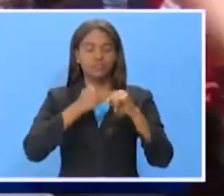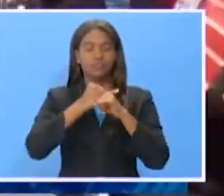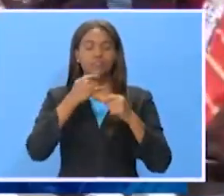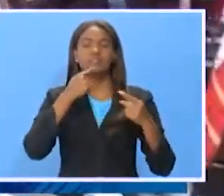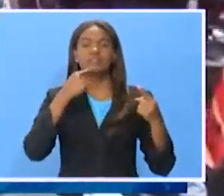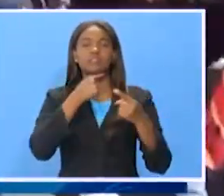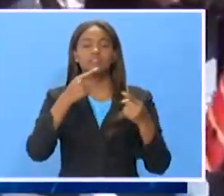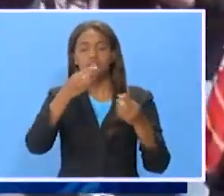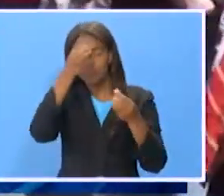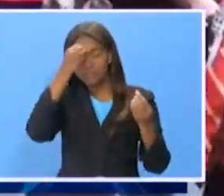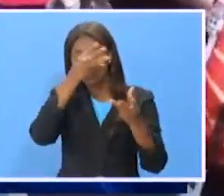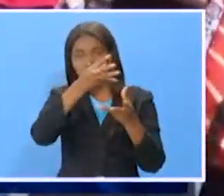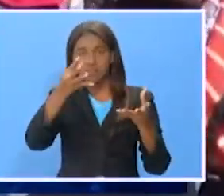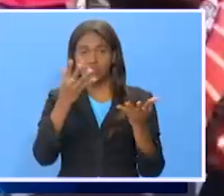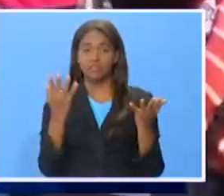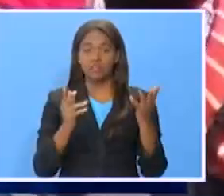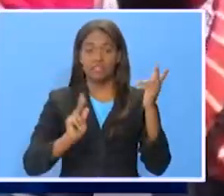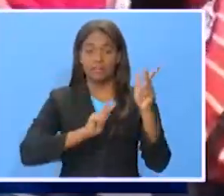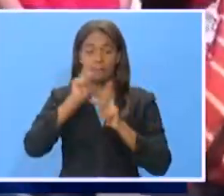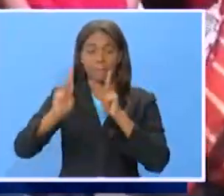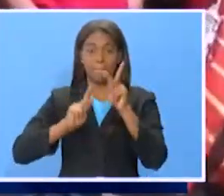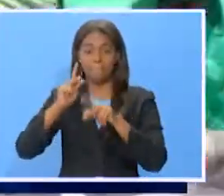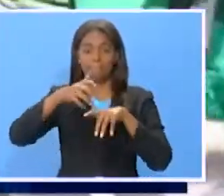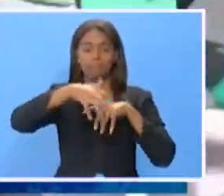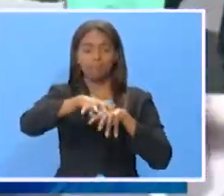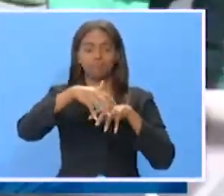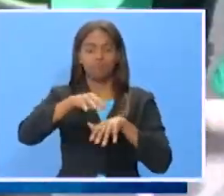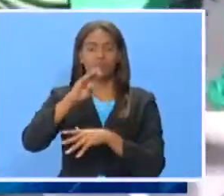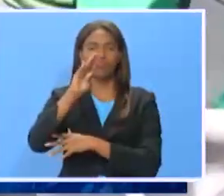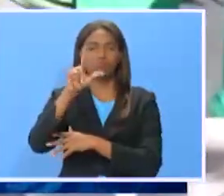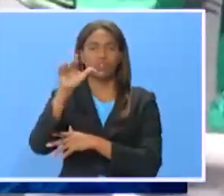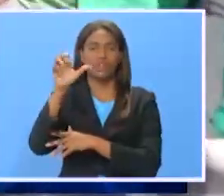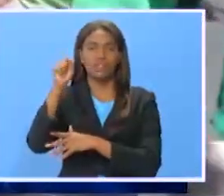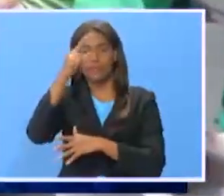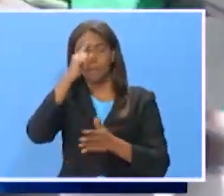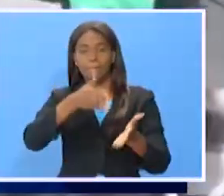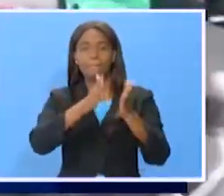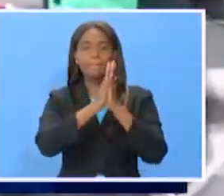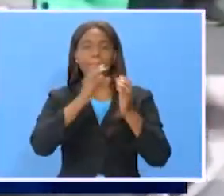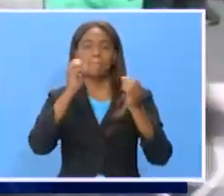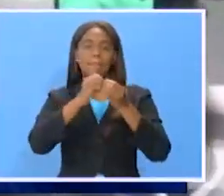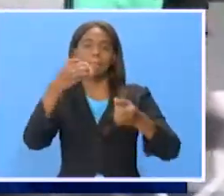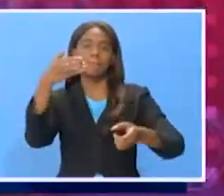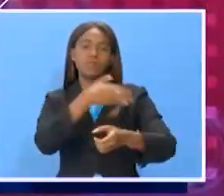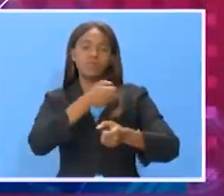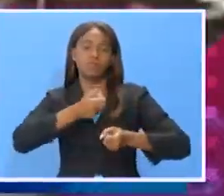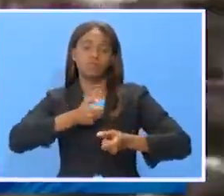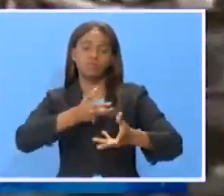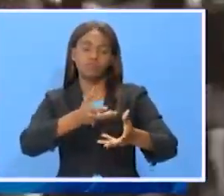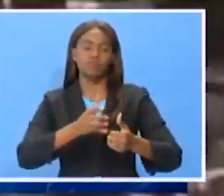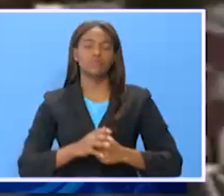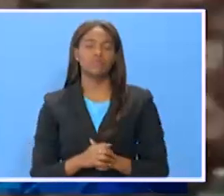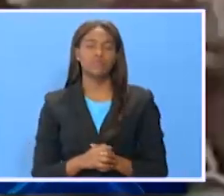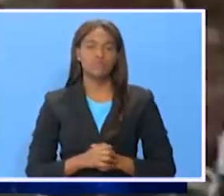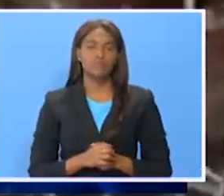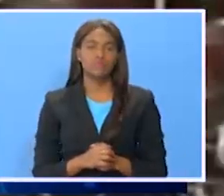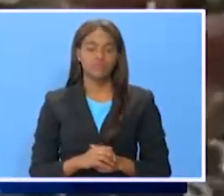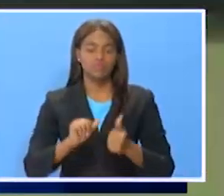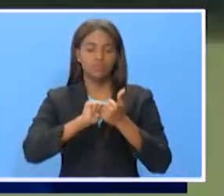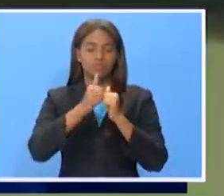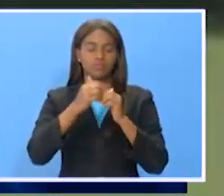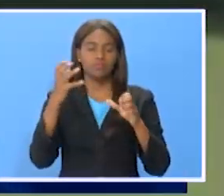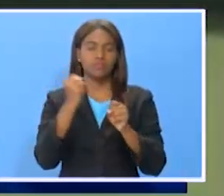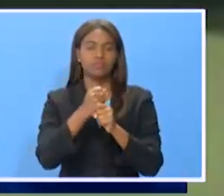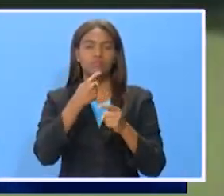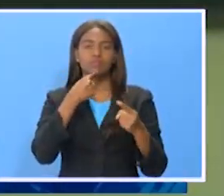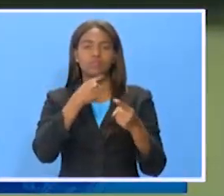internacionales, 70.000 personas marchan en Bruselas para pedir más poder adquisitivo. En los deportes,